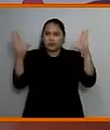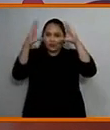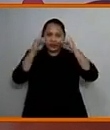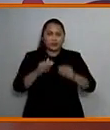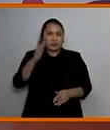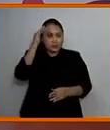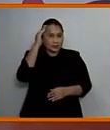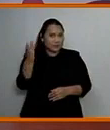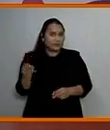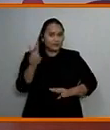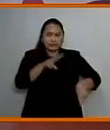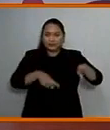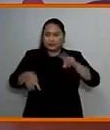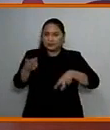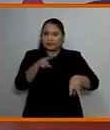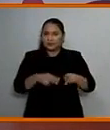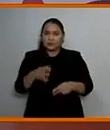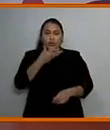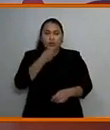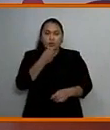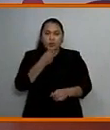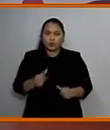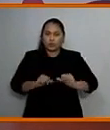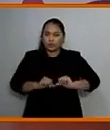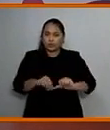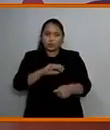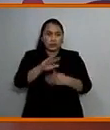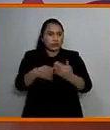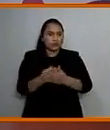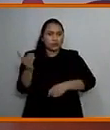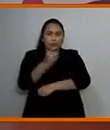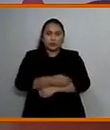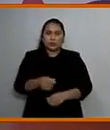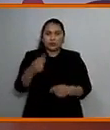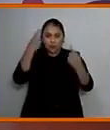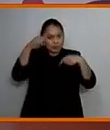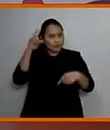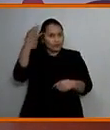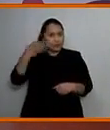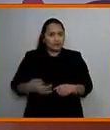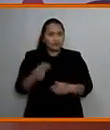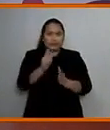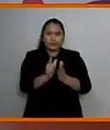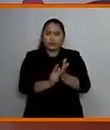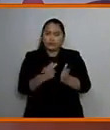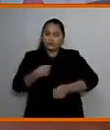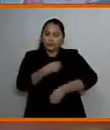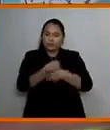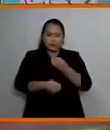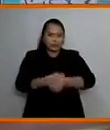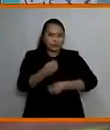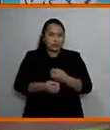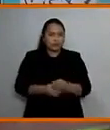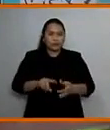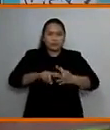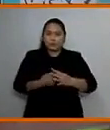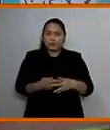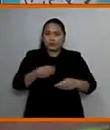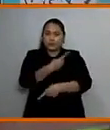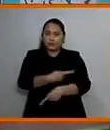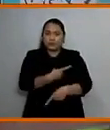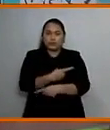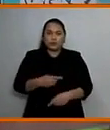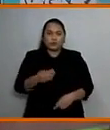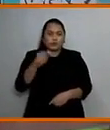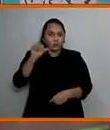saludamos a nuestro auditor quien nos acompaña diariamente para supervisar todos nuestros procesos y vamos a iniciar la diversión de